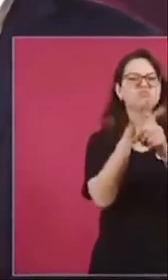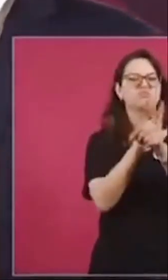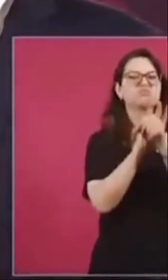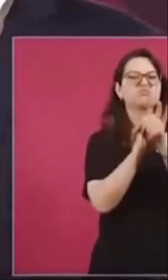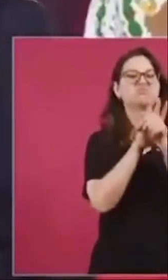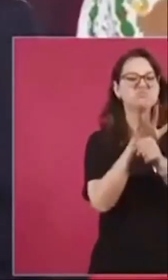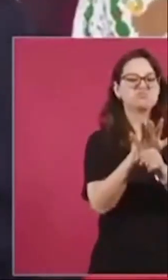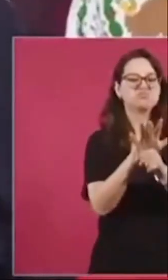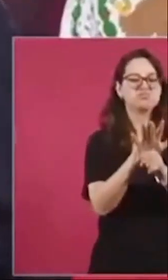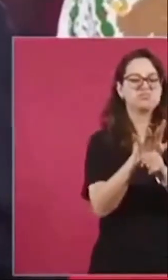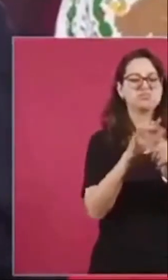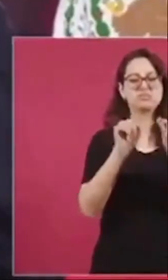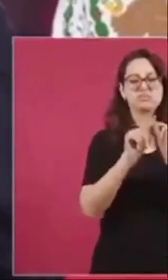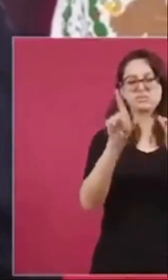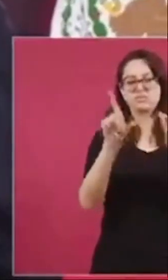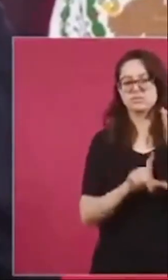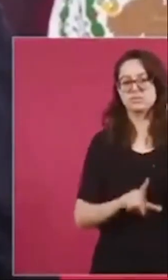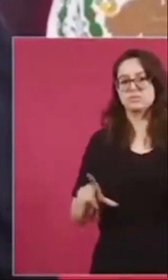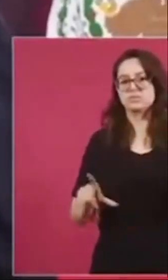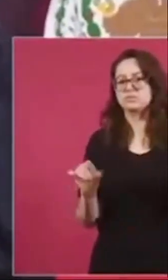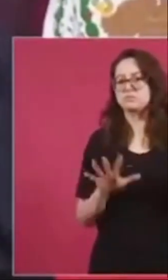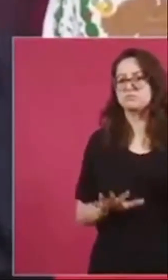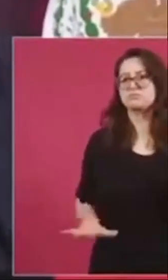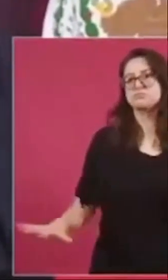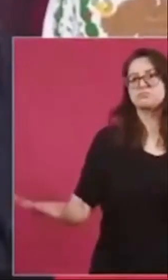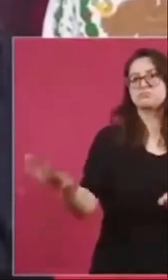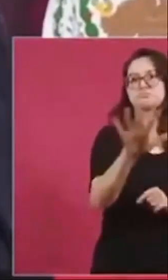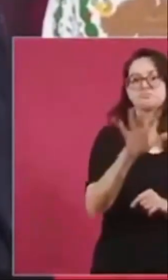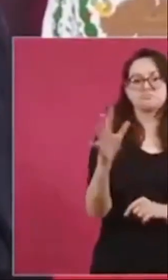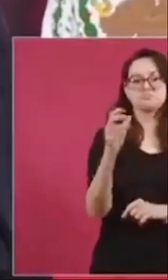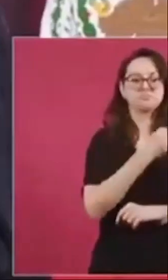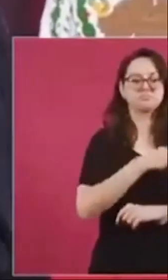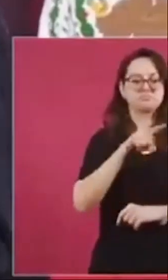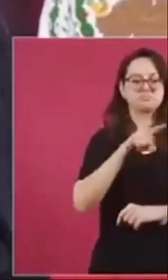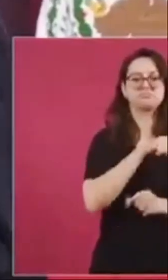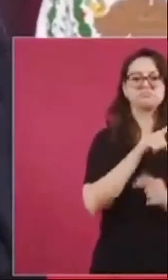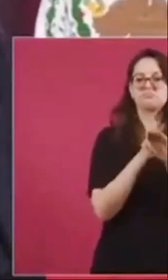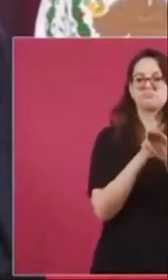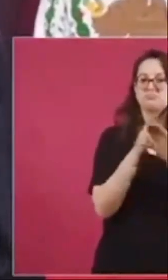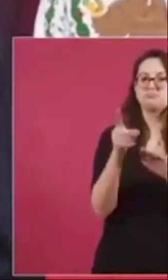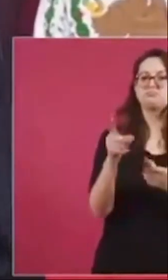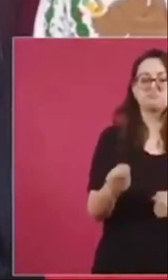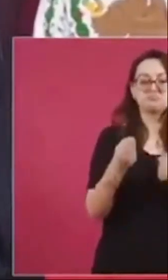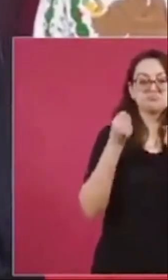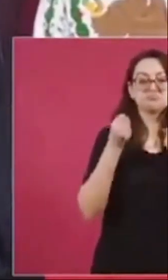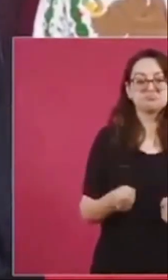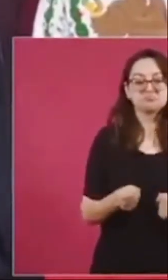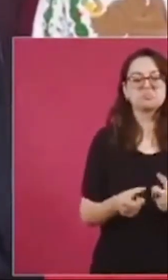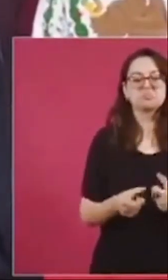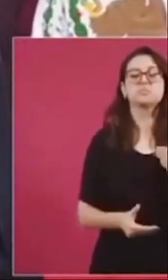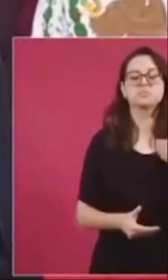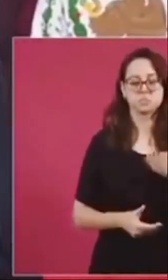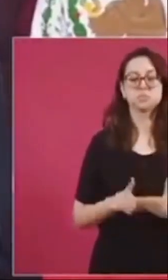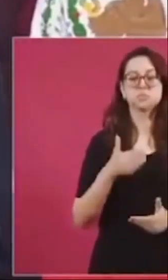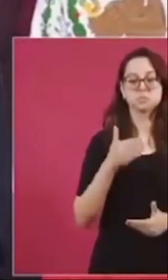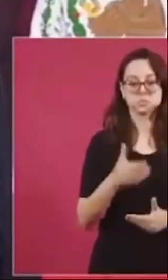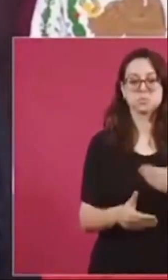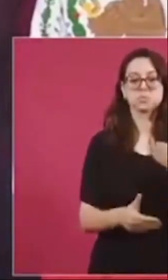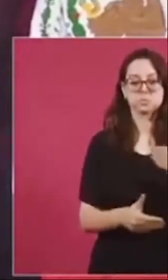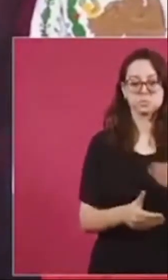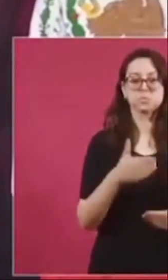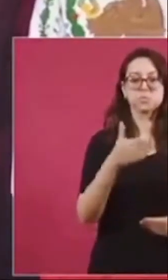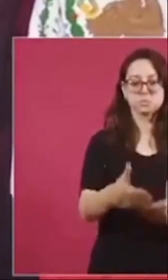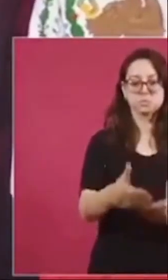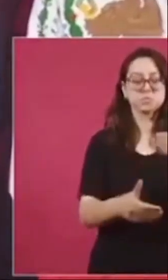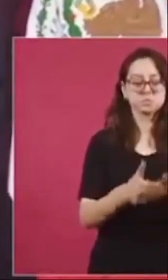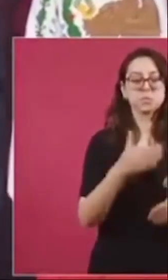que se desarrolló el proceso electoral, ver si se respetaron los principios de legalidad, de equidad y tal,